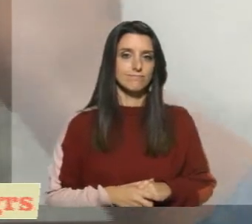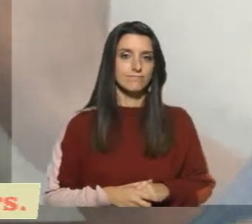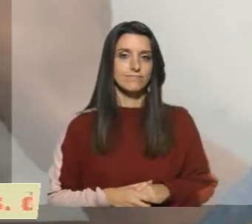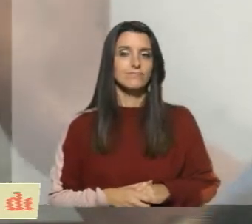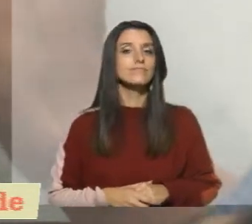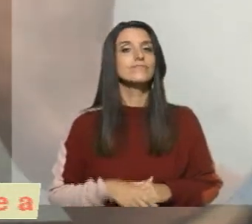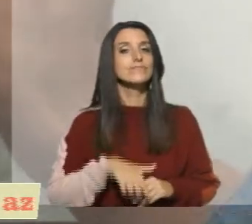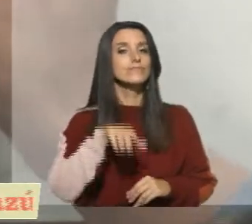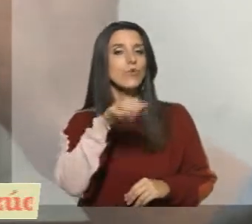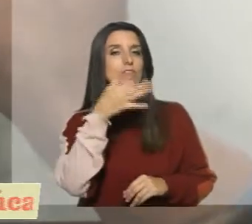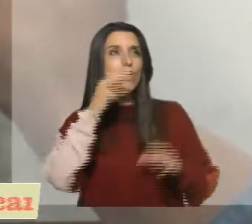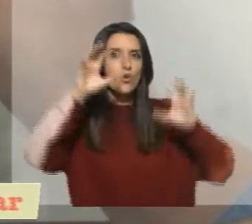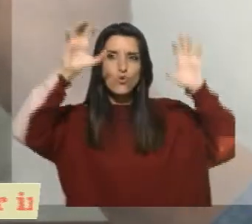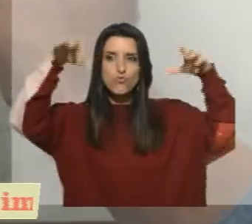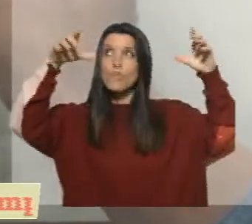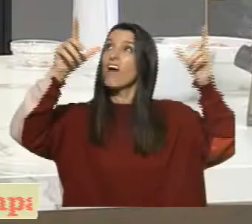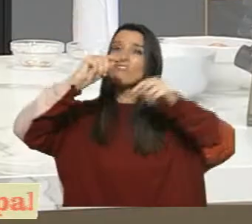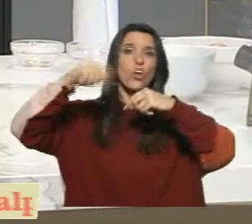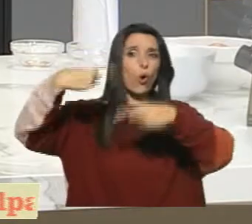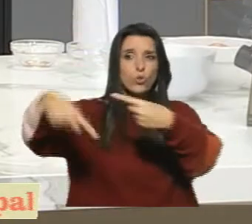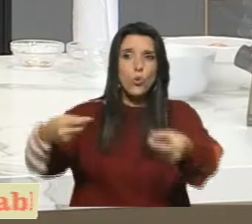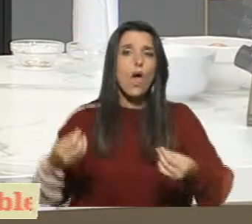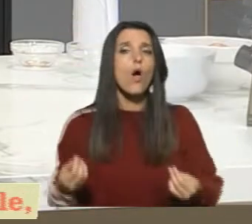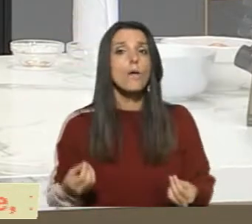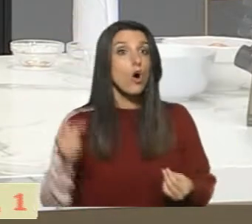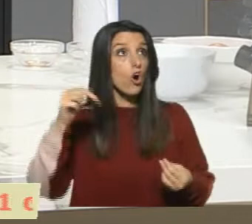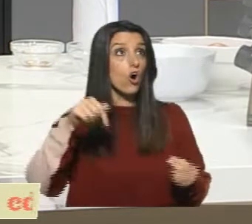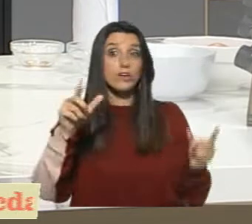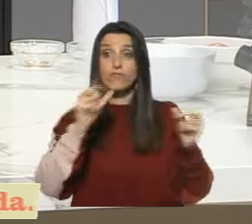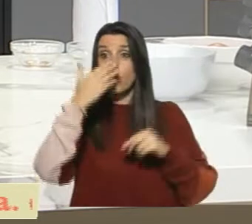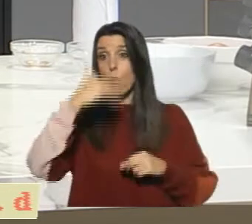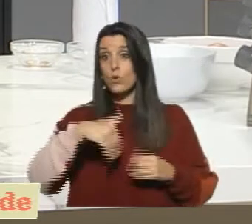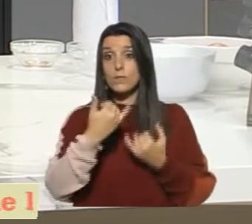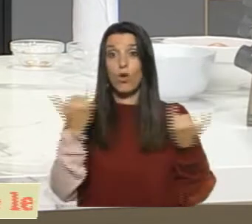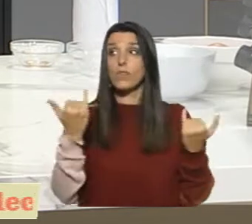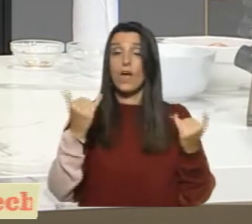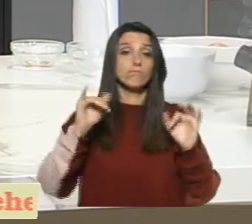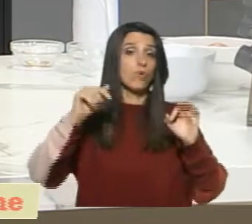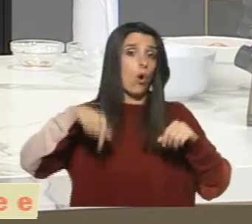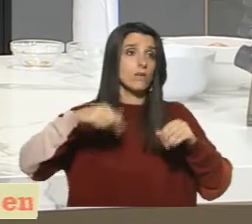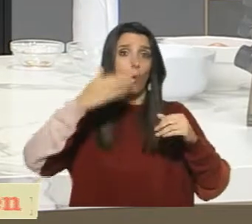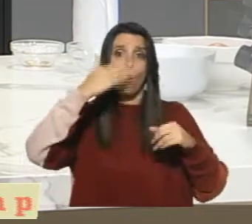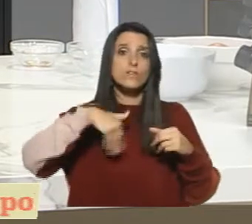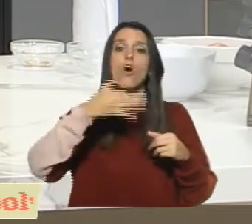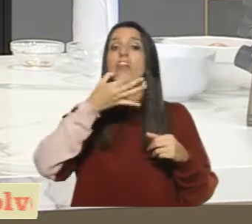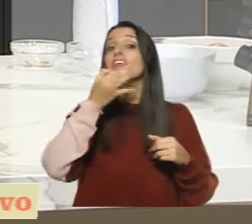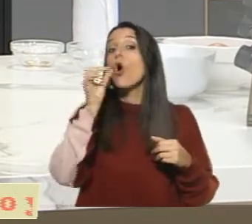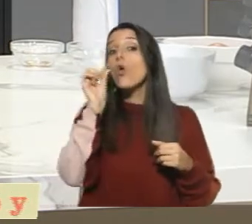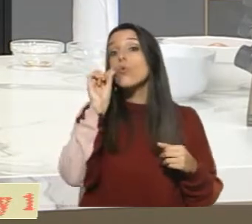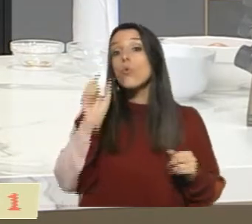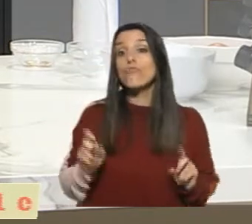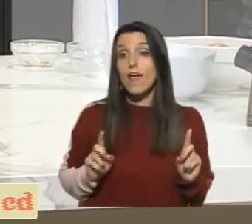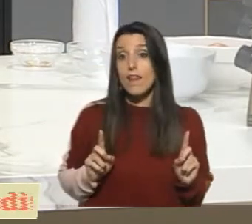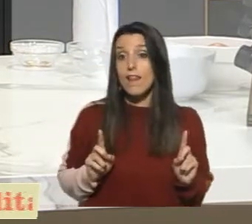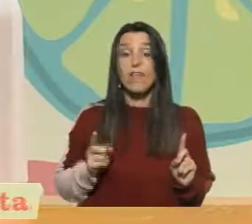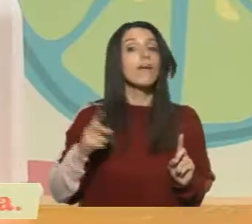¿Vos decís que termine la lluvia algún día o seguiremos? Creo que hoy termina, ¿no? Hoy, el fin de nube. Sí, vamos a ver. El tema es que